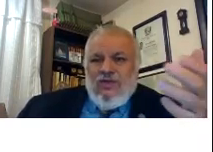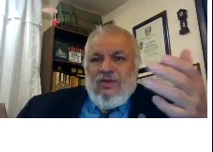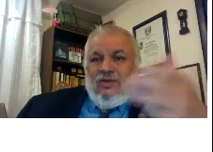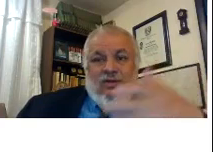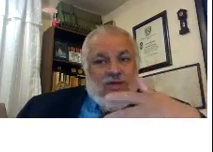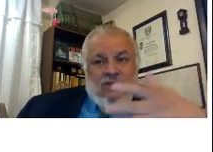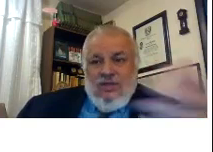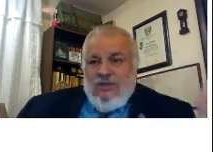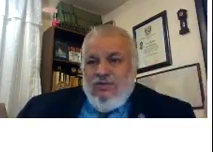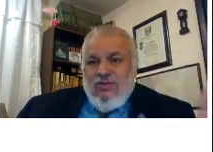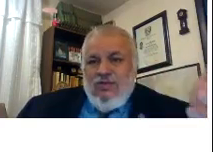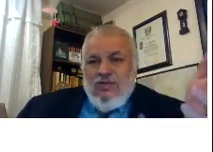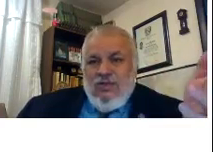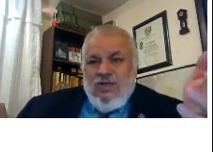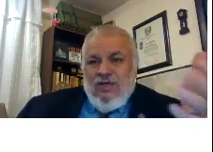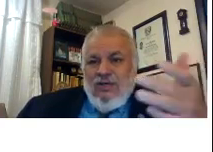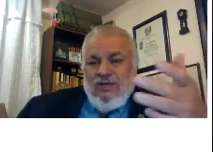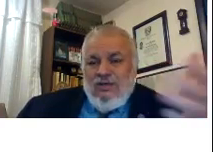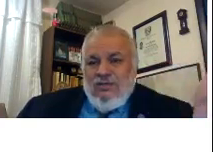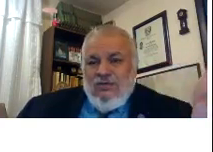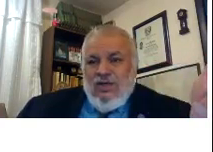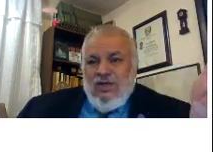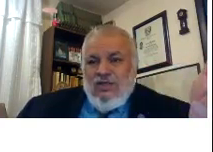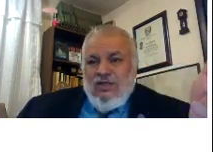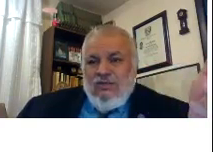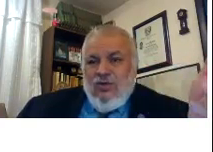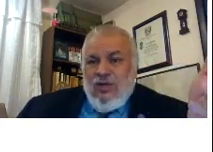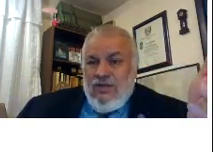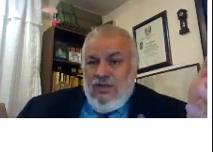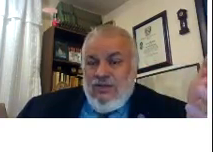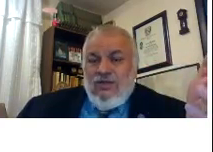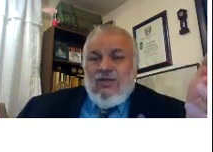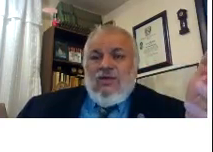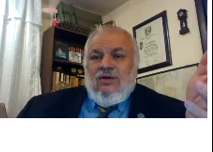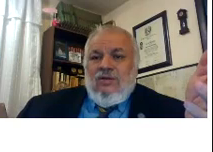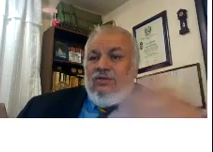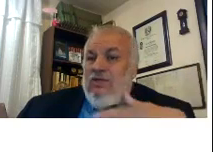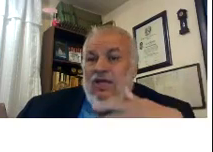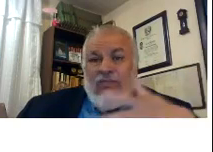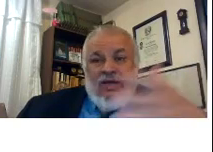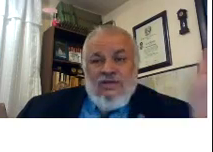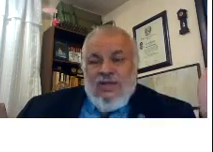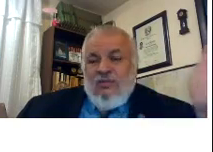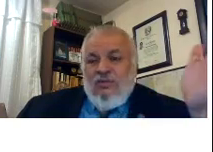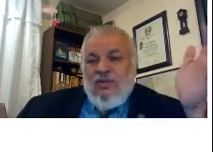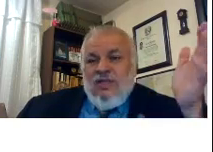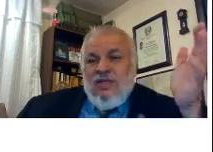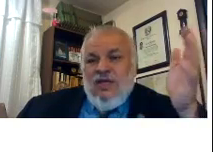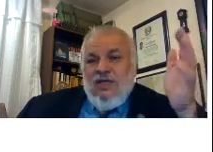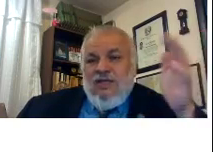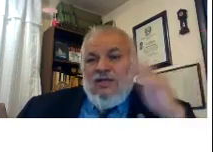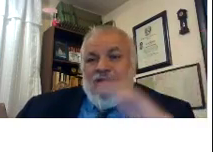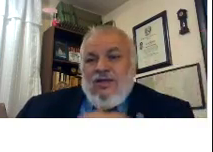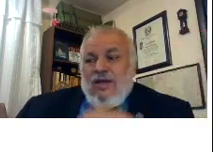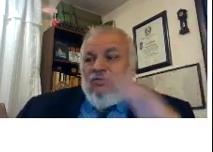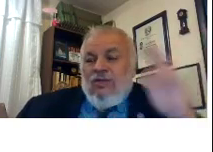¿sí? Así se empezó a hacer desde los orígenes en Wuhan del coronavirus y cada país ha tomado una